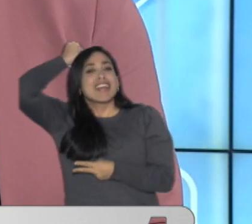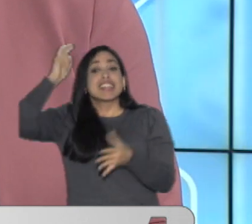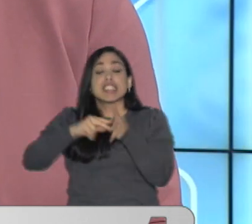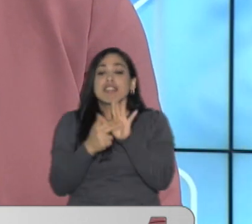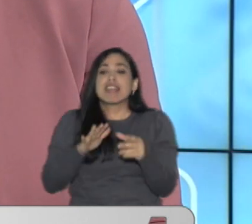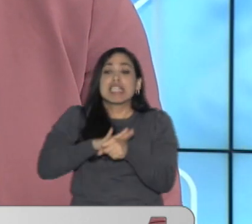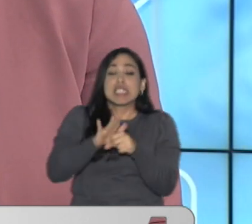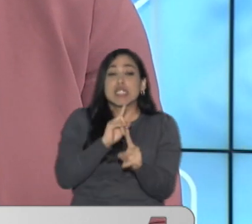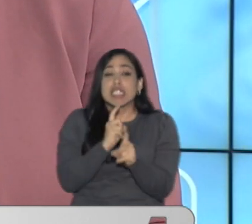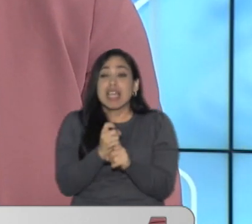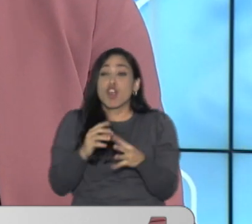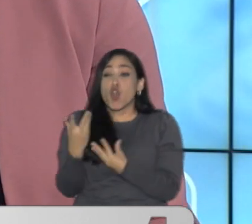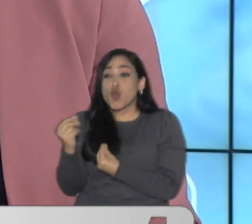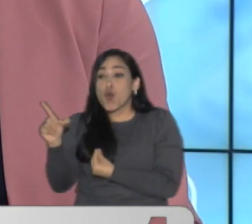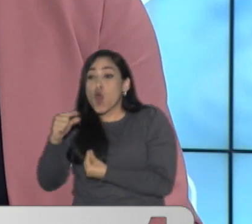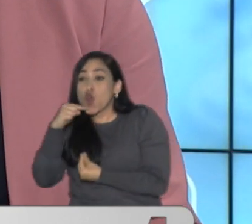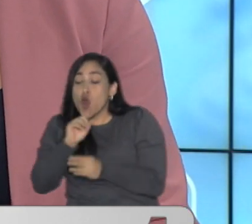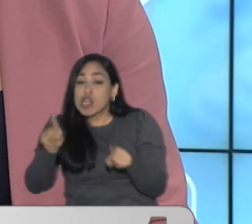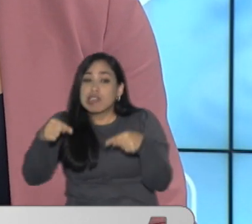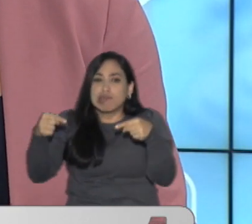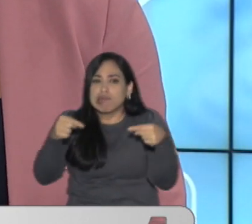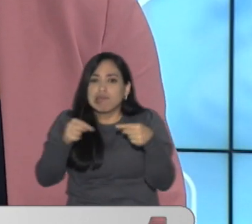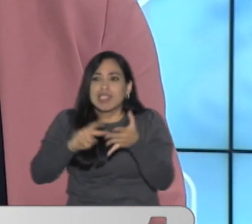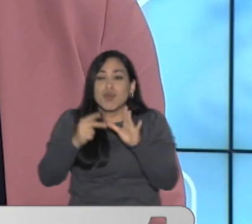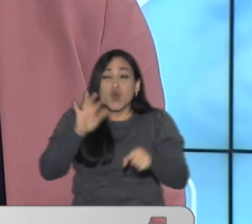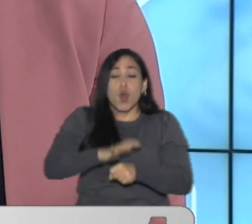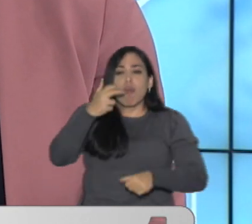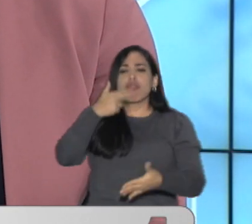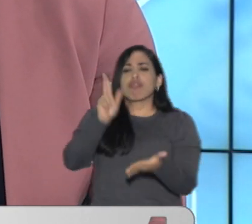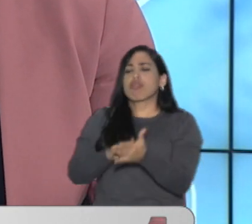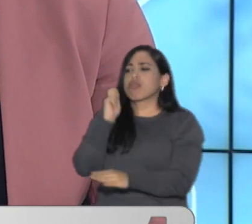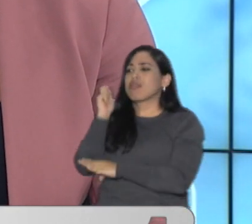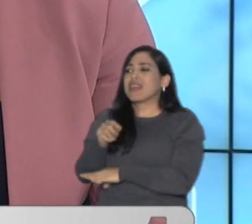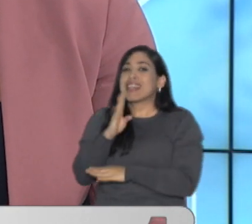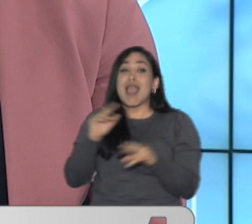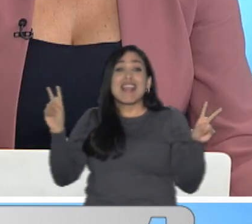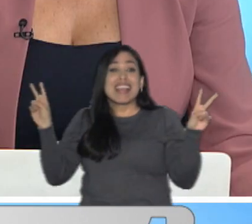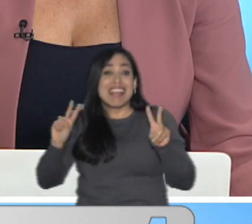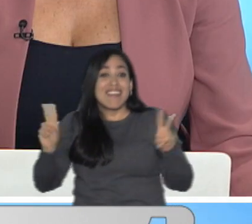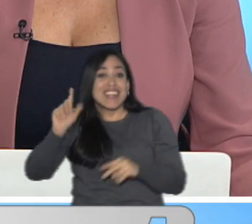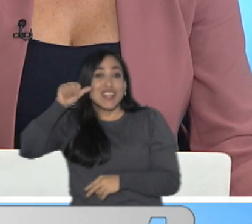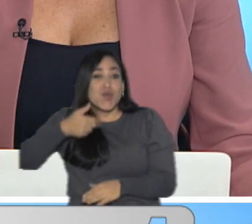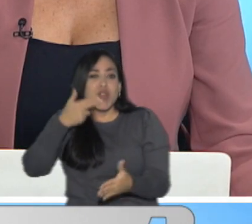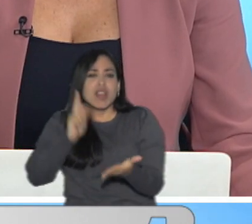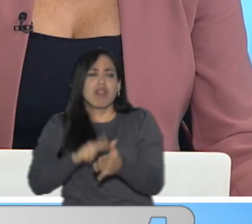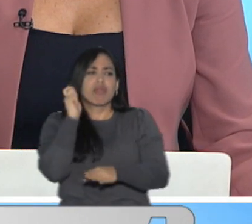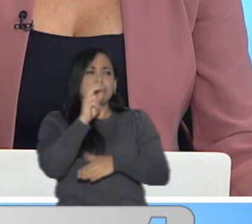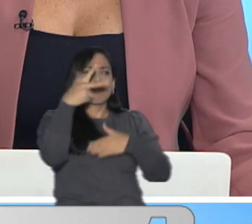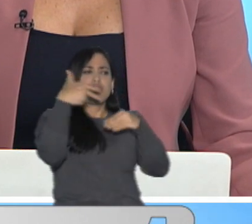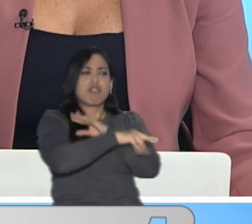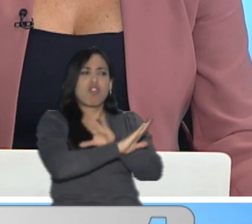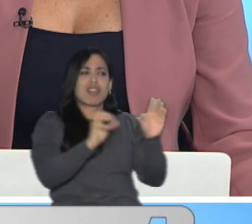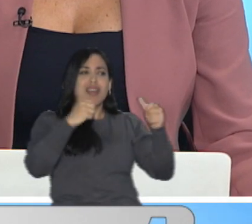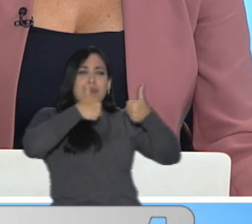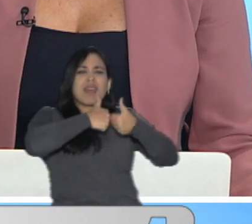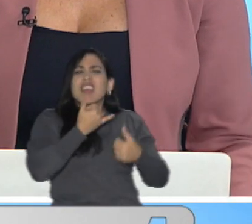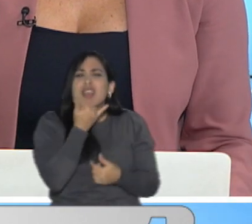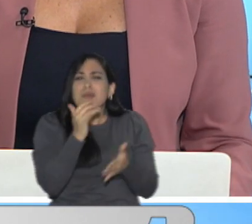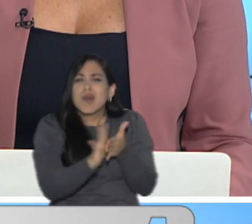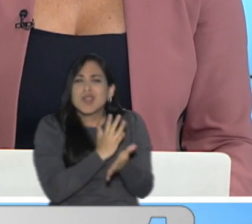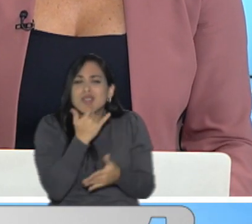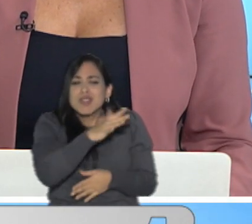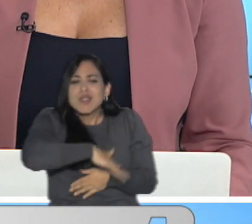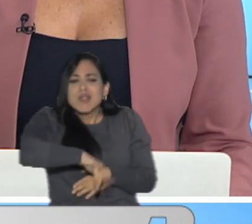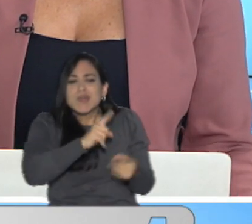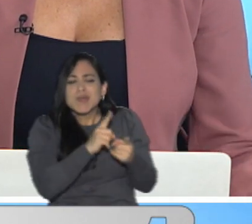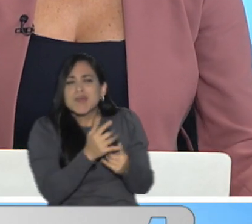la crisis con el Partido Liberal tras la explosiva carta del expresidente César Gaviria. Gerardo Aristizábal está en el lugar